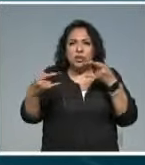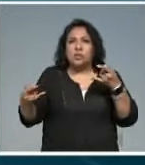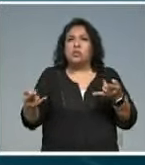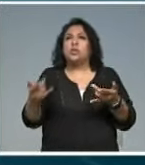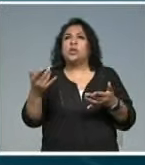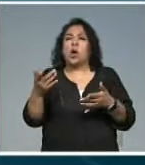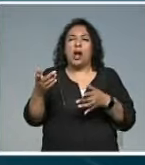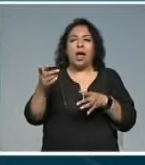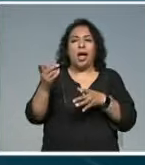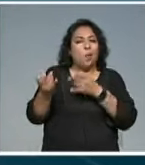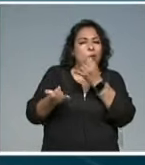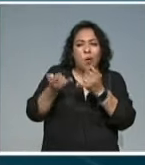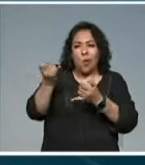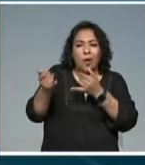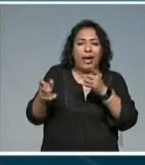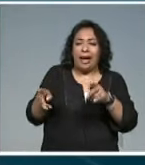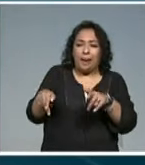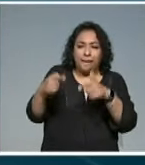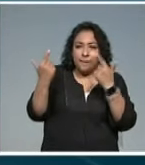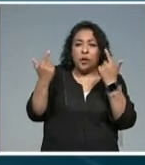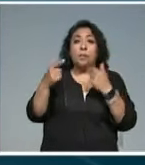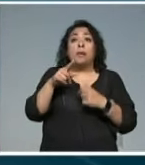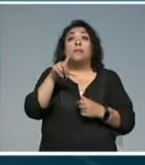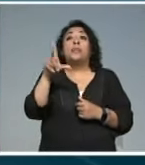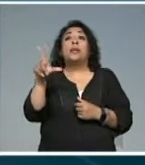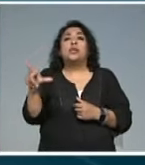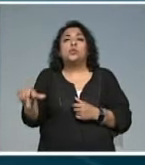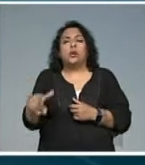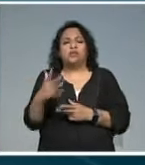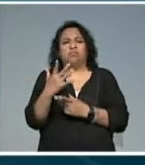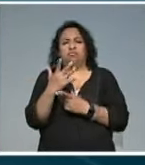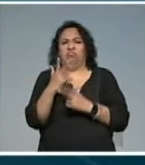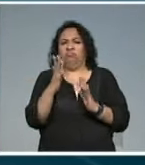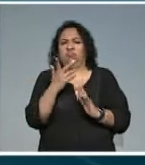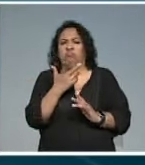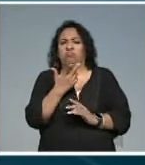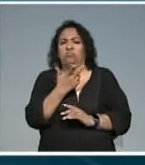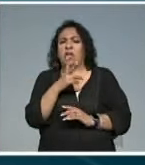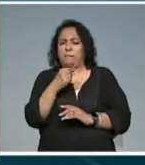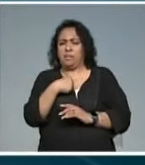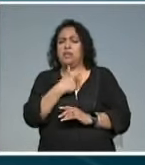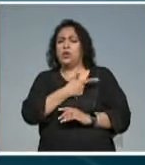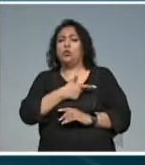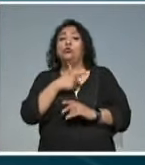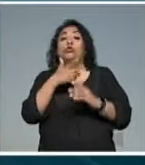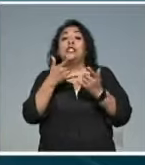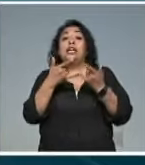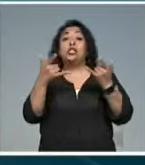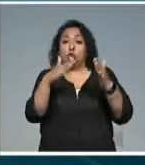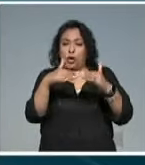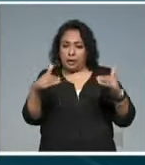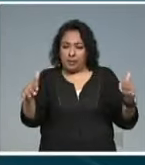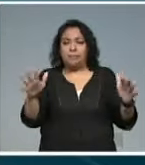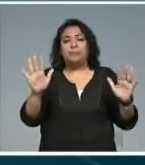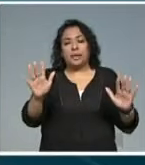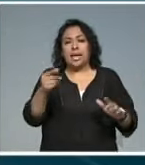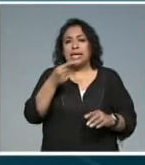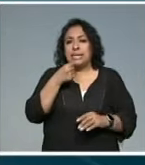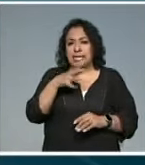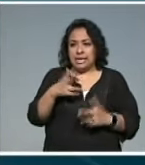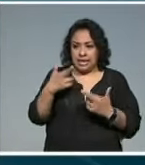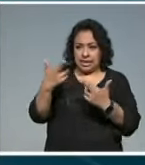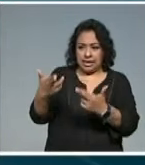lo cotorrean. Y después él dice, no, a mí me gustan las historias del mar. Y entonces la niña le regala